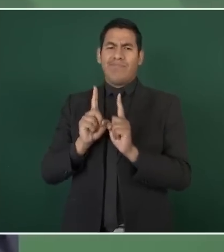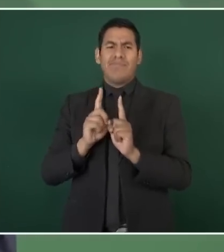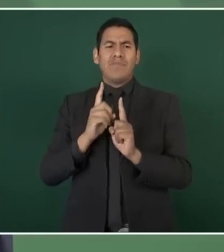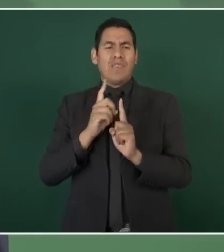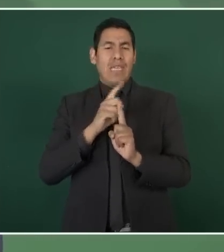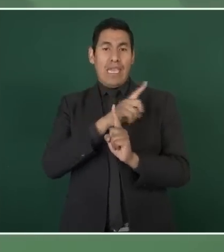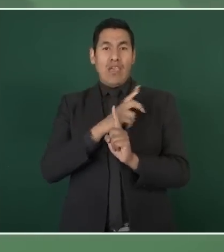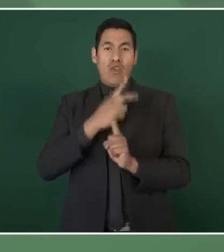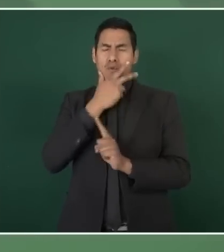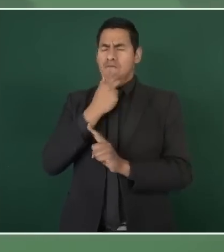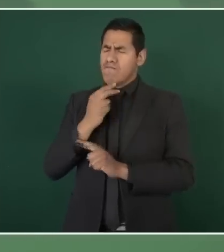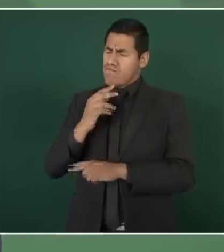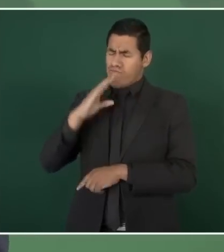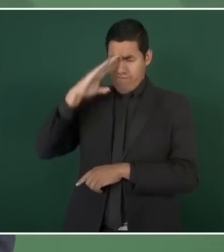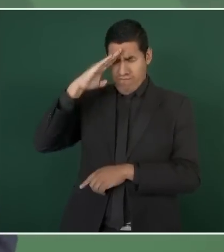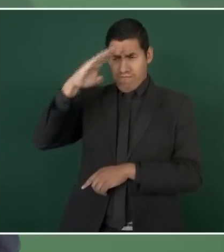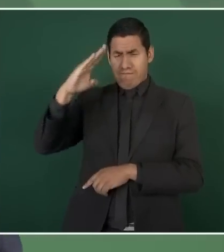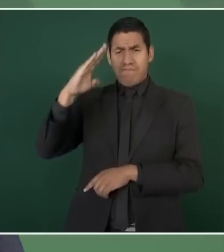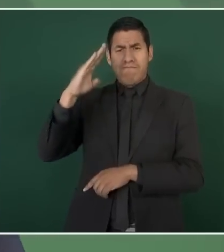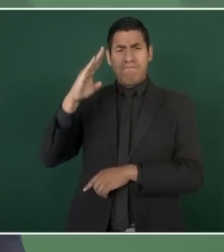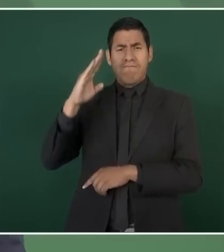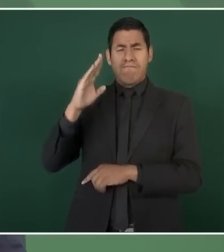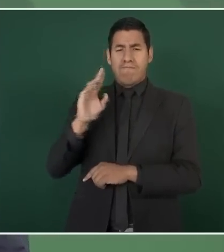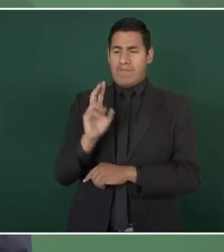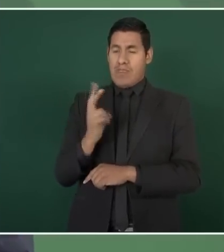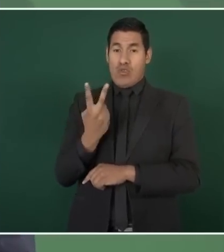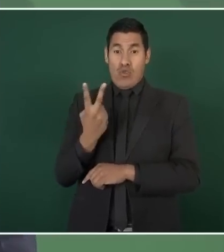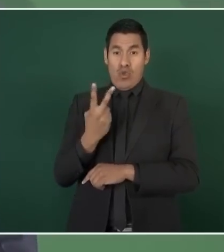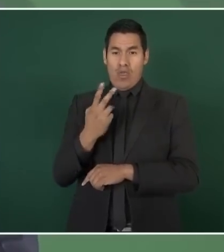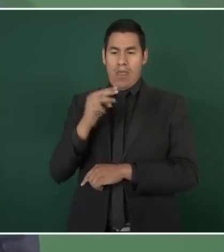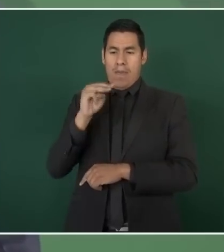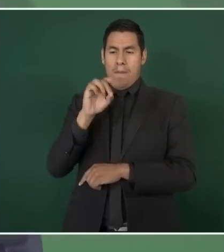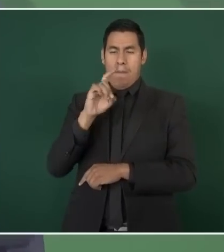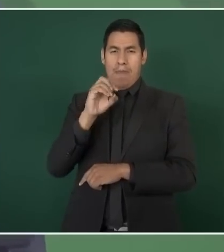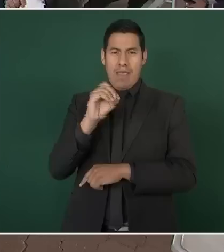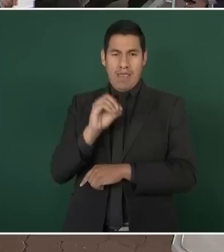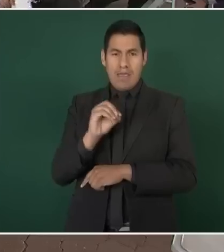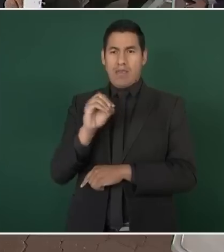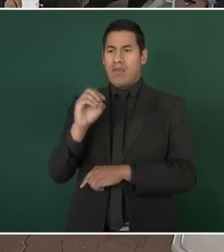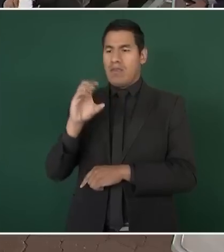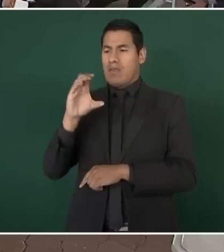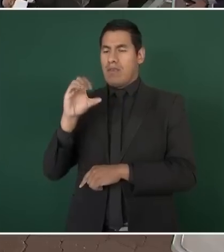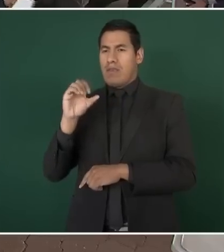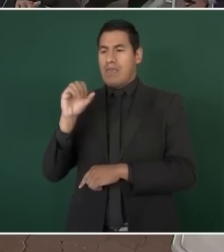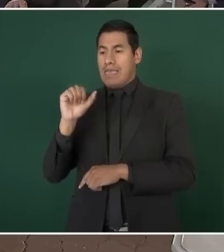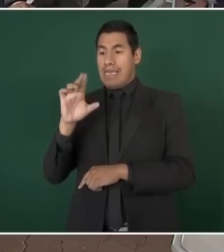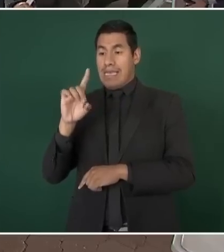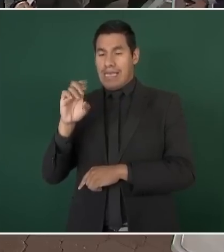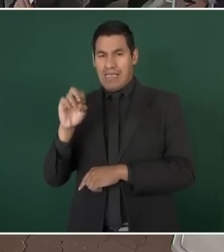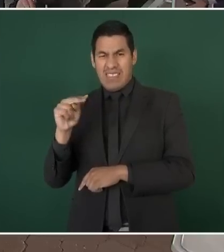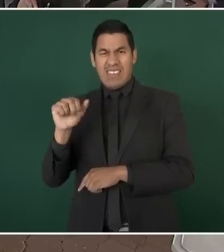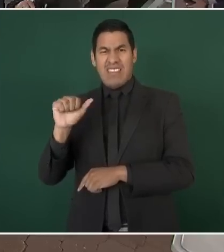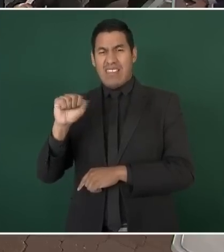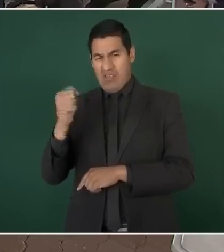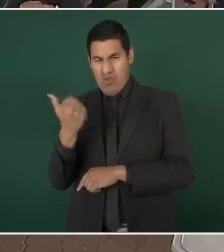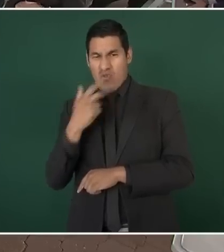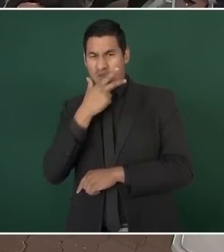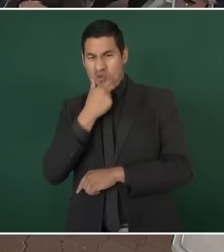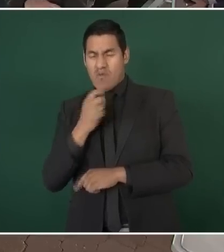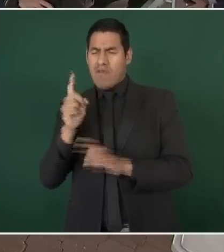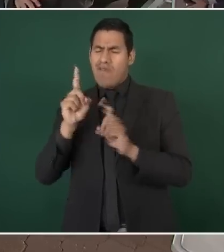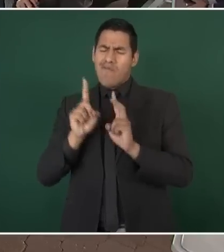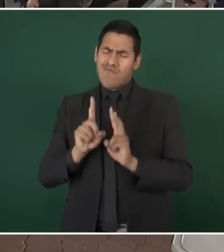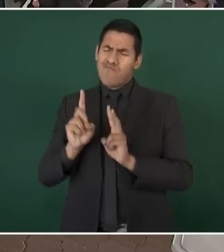general. Madero, Cárdenas y el cabo segundo de Rurales, Francisco Galde,